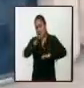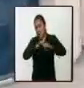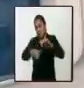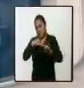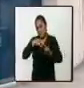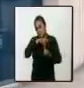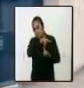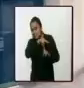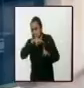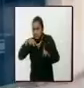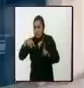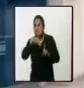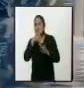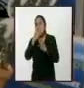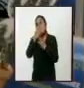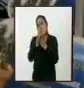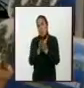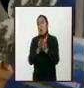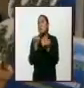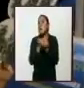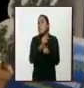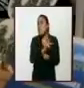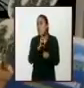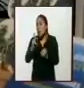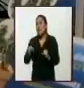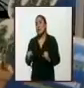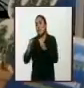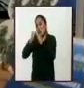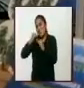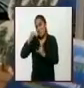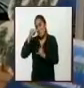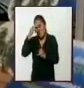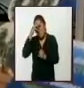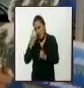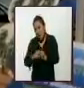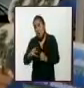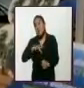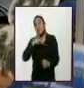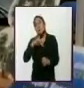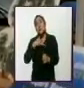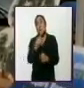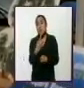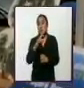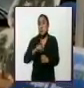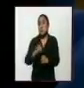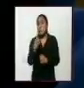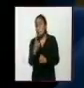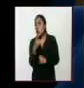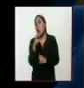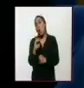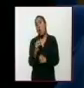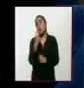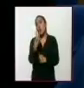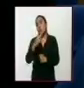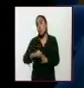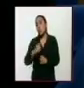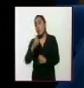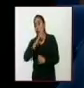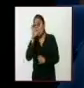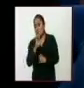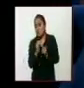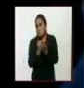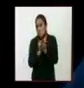de lo contemplado, entre otras instituciones, por el Banco de México, que prevé un crecimiento entre 1.1 y 2.1%.